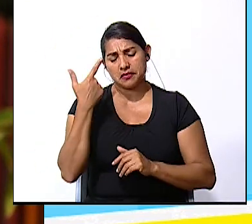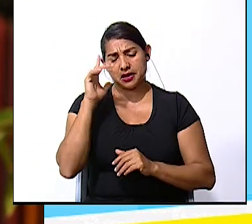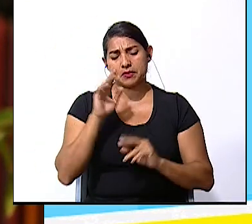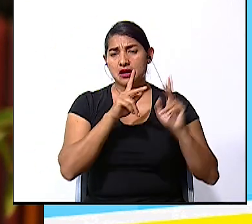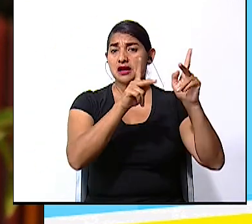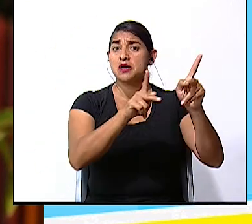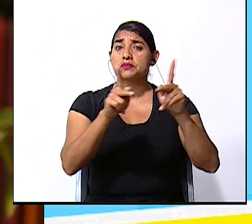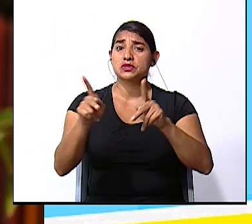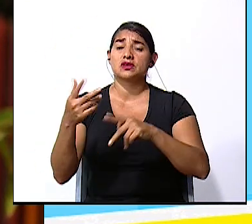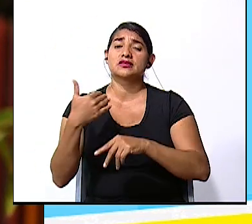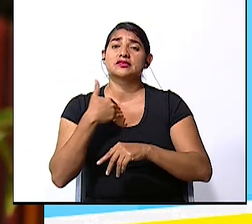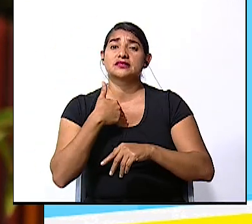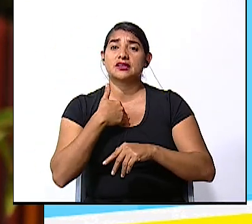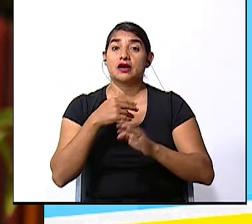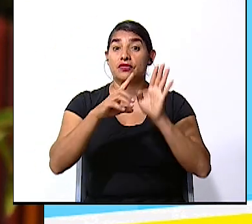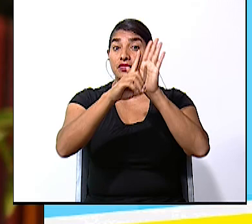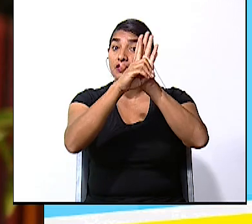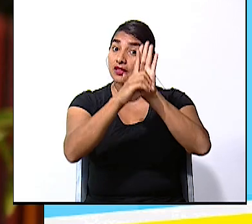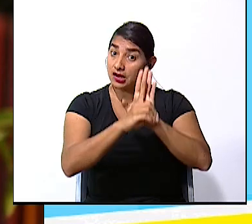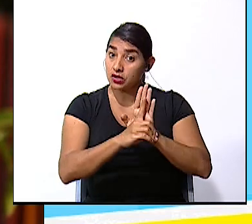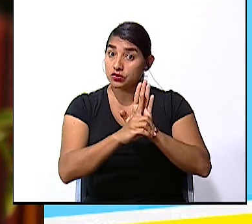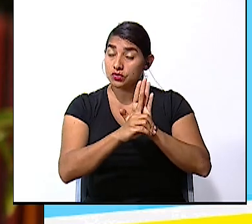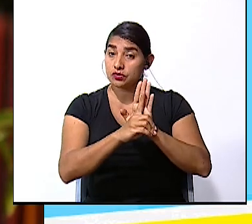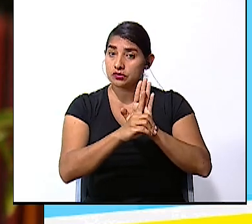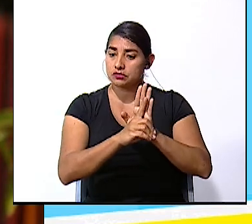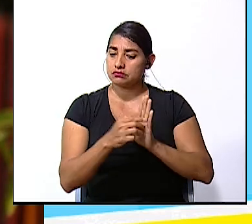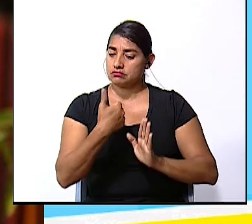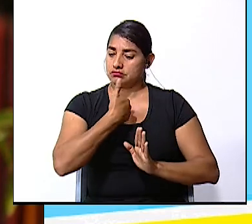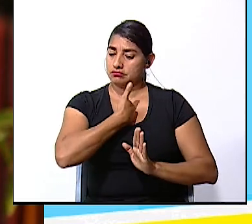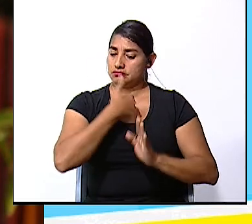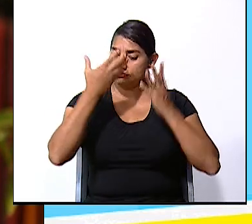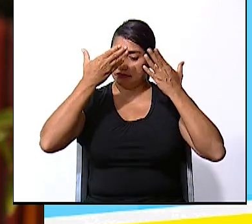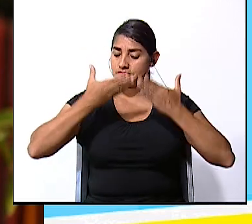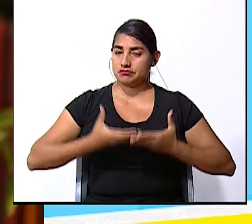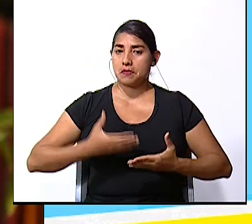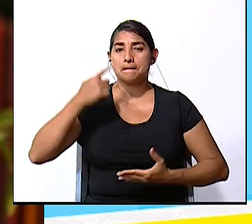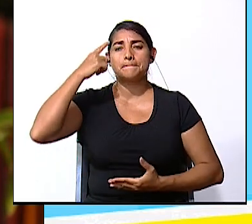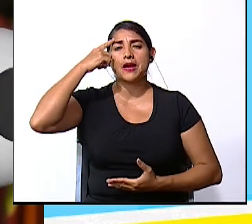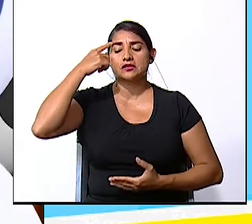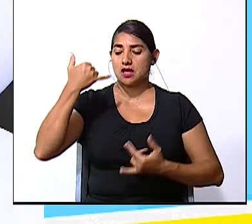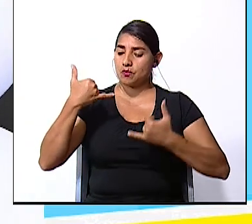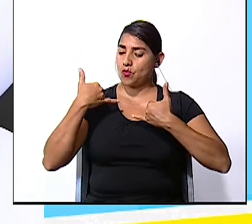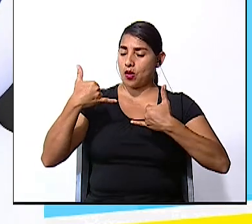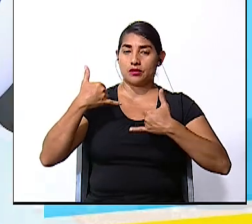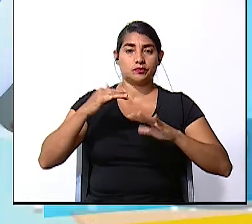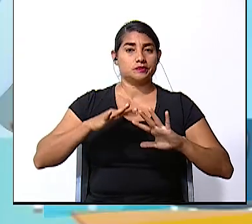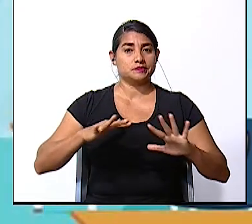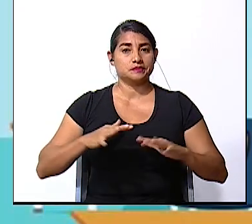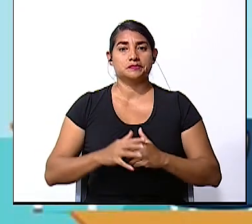personas tengan derechos de sí mismos y pensar por ellos.